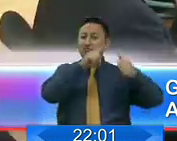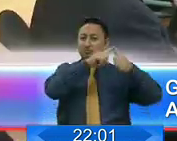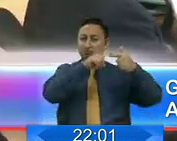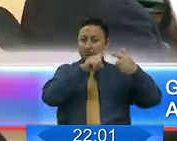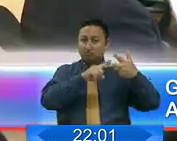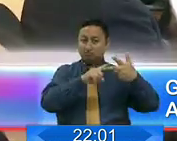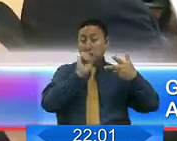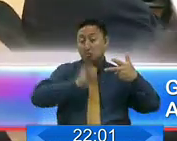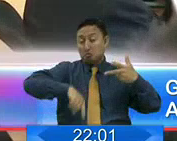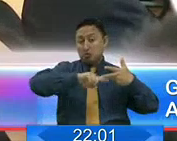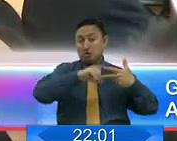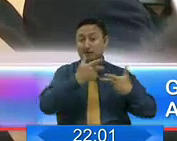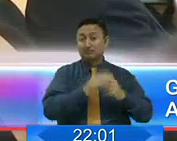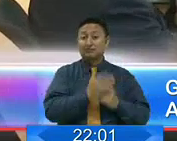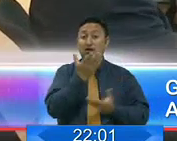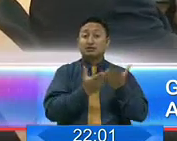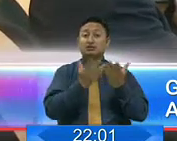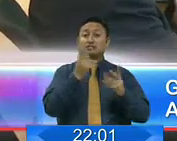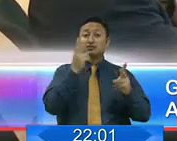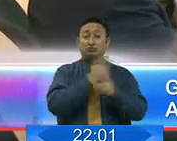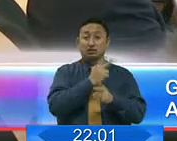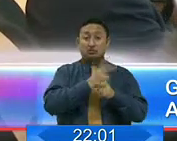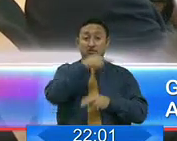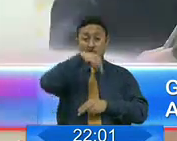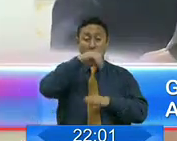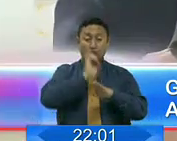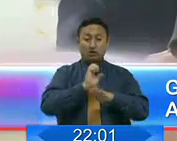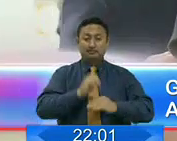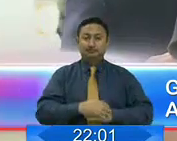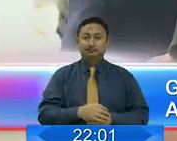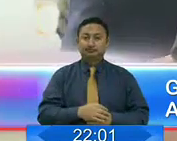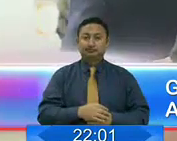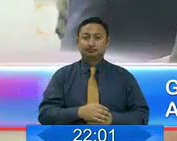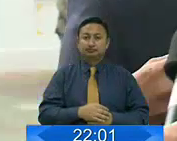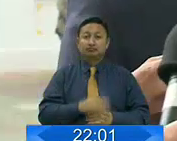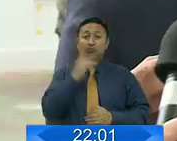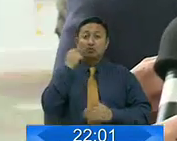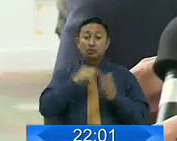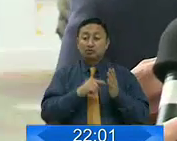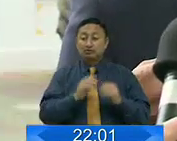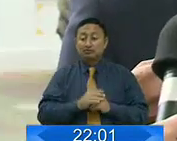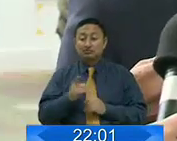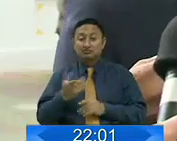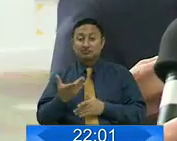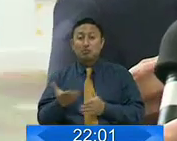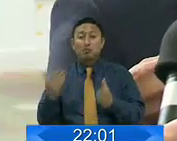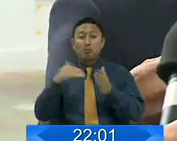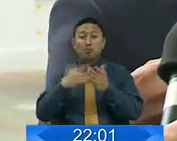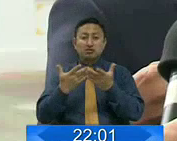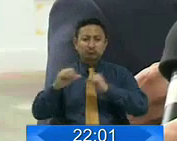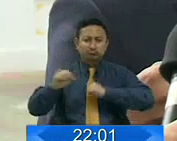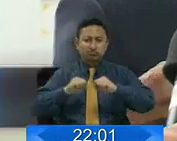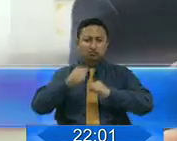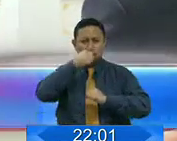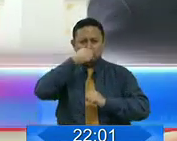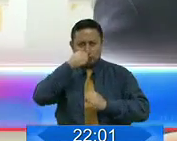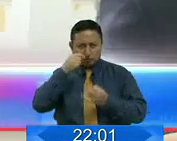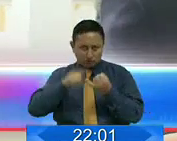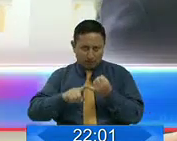que podrían poner en riesgo la seguridad nacional. No, efectos como el incremento de la actividad del narcotráfico, por ejemplo, efectos como